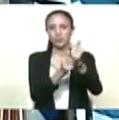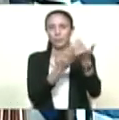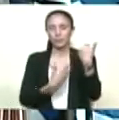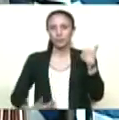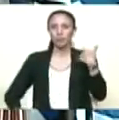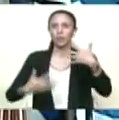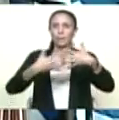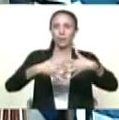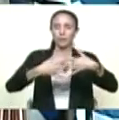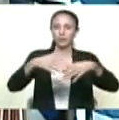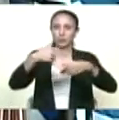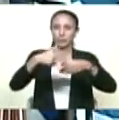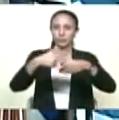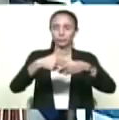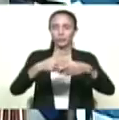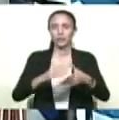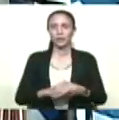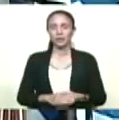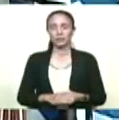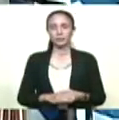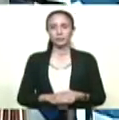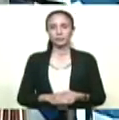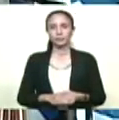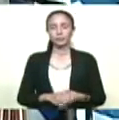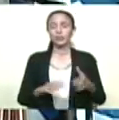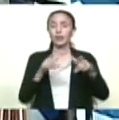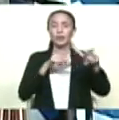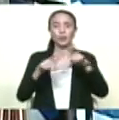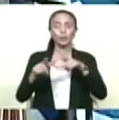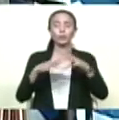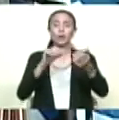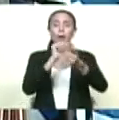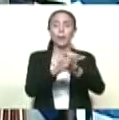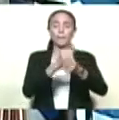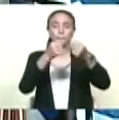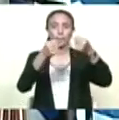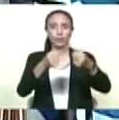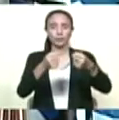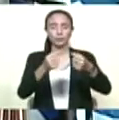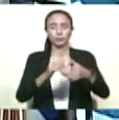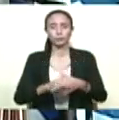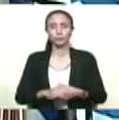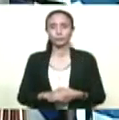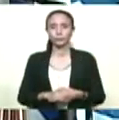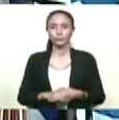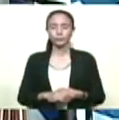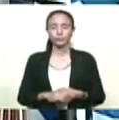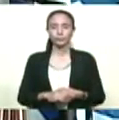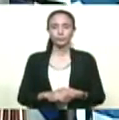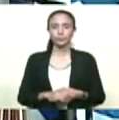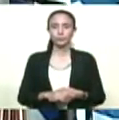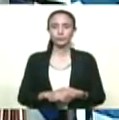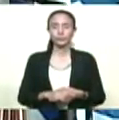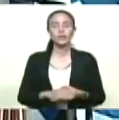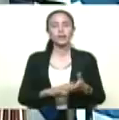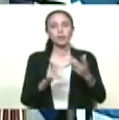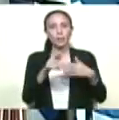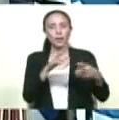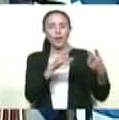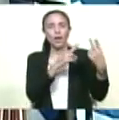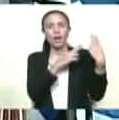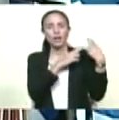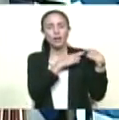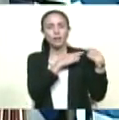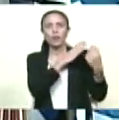ex presidente de la corporación venezolana de petróleo y los directivos y directores de la división